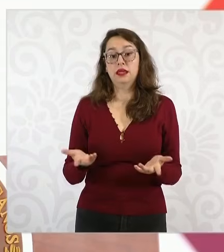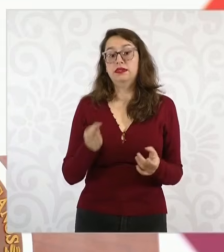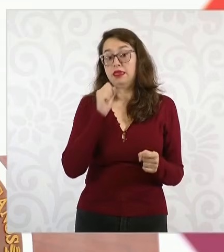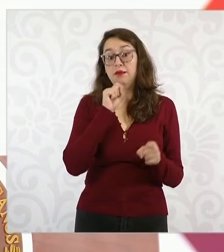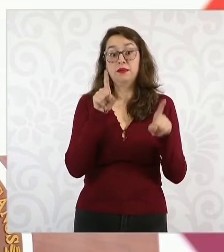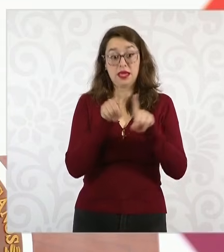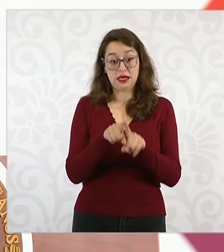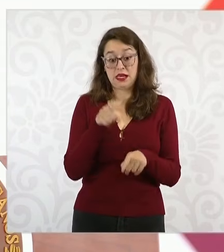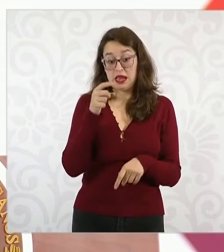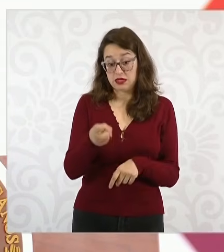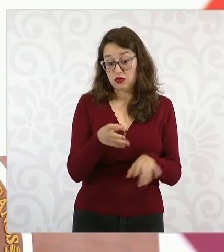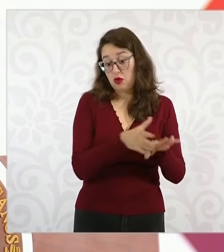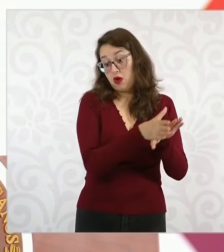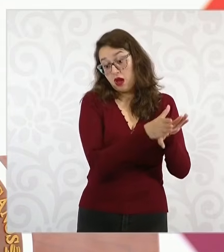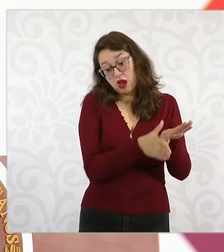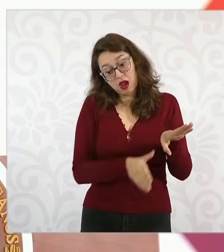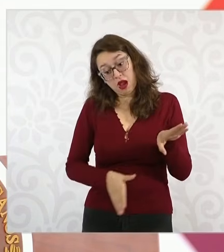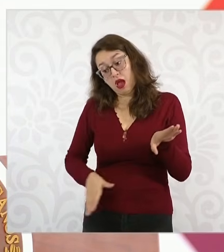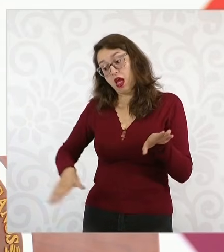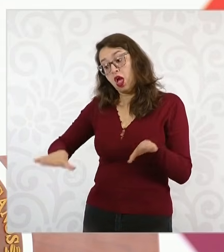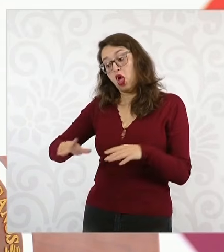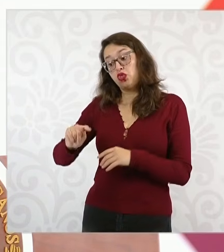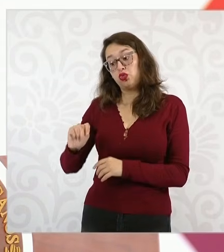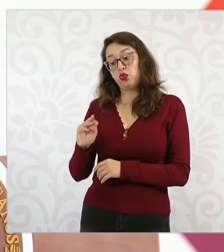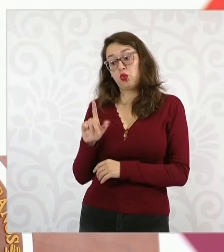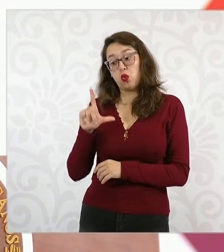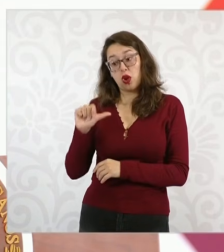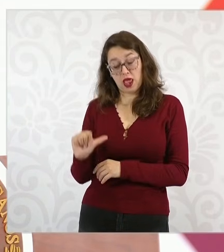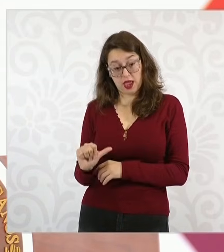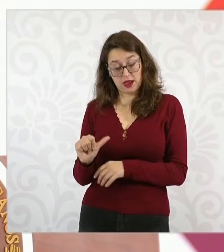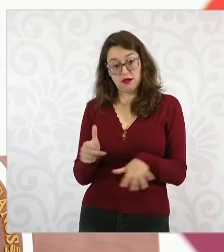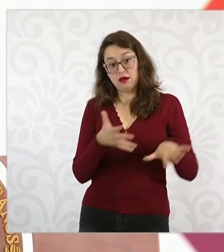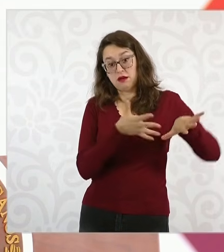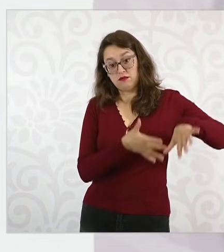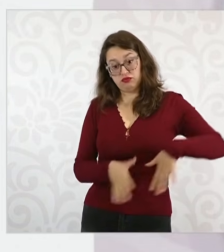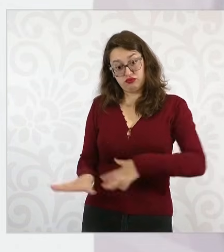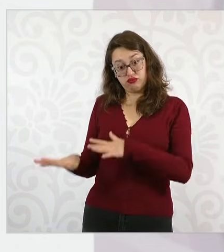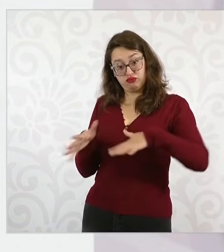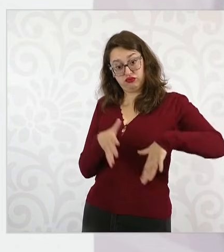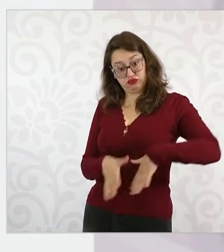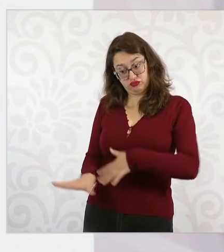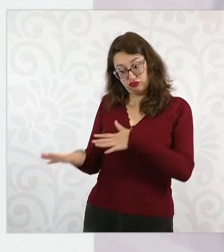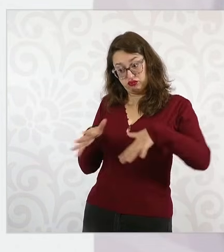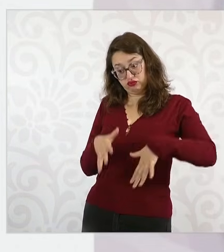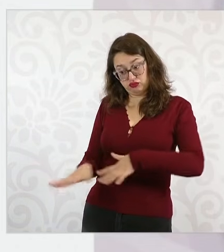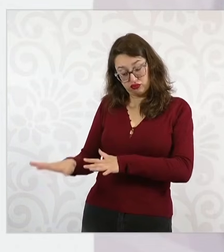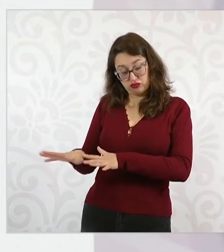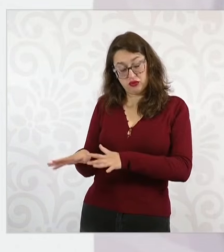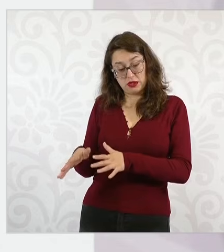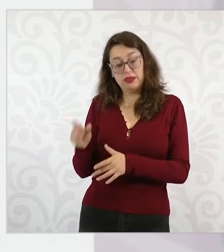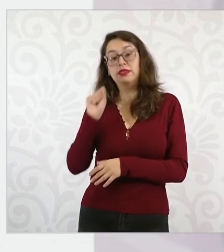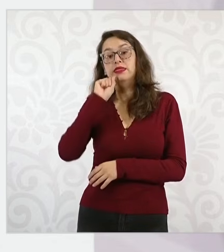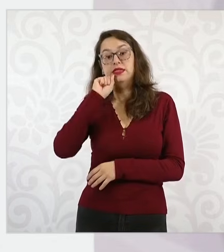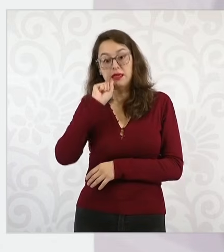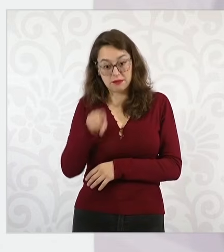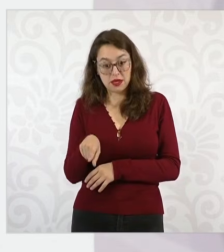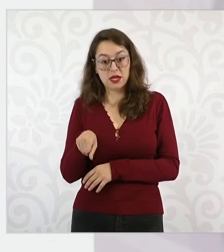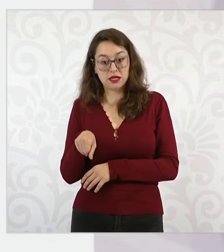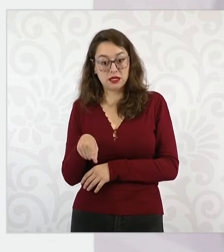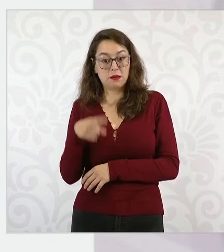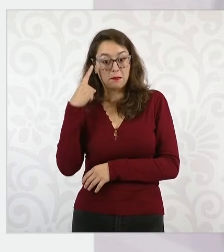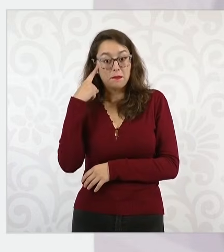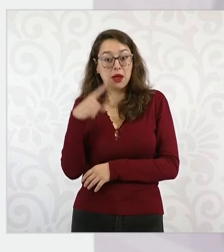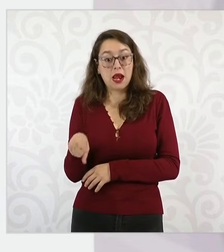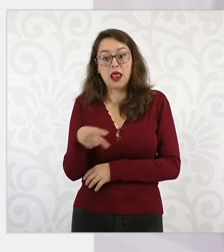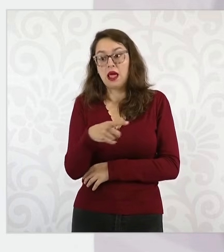Tula con el objetivo de que esta agua pueda por lo menos utilizarse